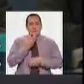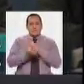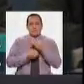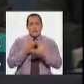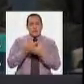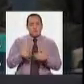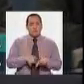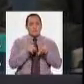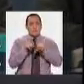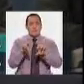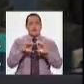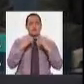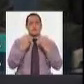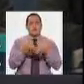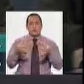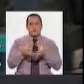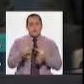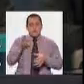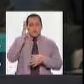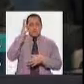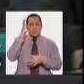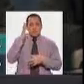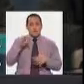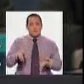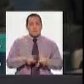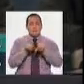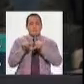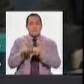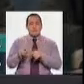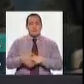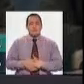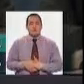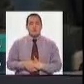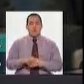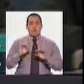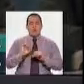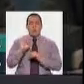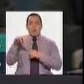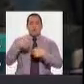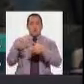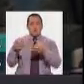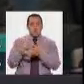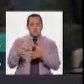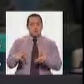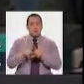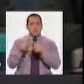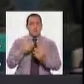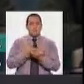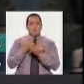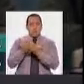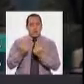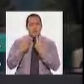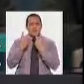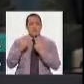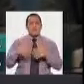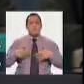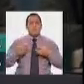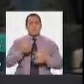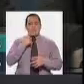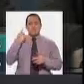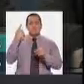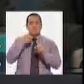a los congresistas de la bancada fujimorista y a otros partidos que han dejado entrever de que podrían